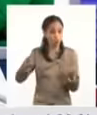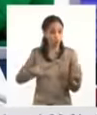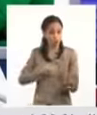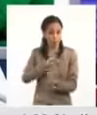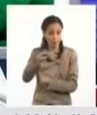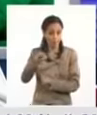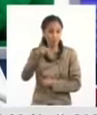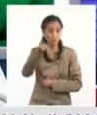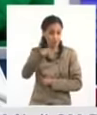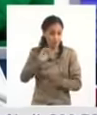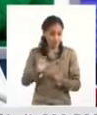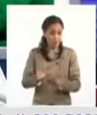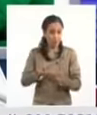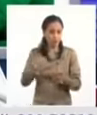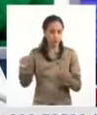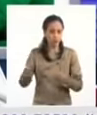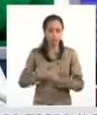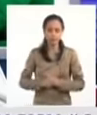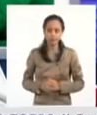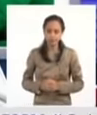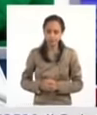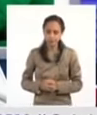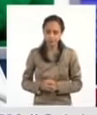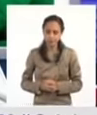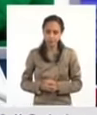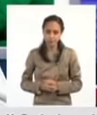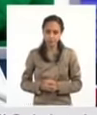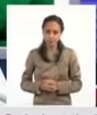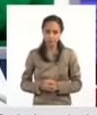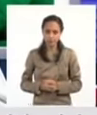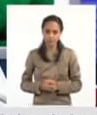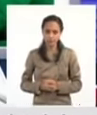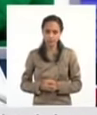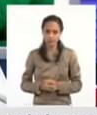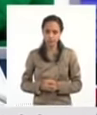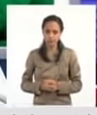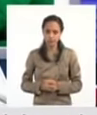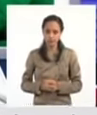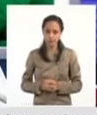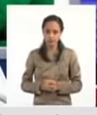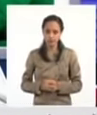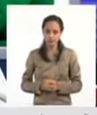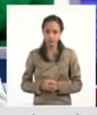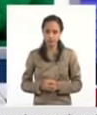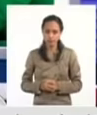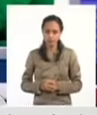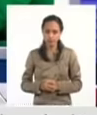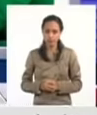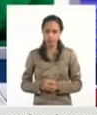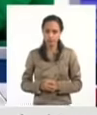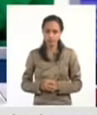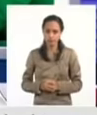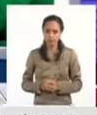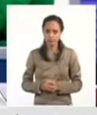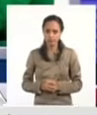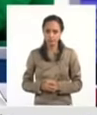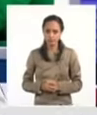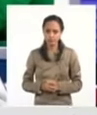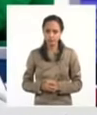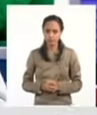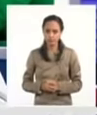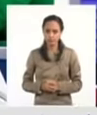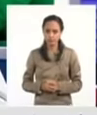sentido. Podemos decir que las medidas más importantes,